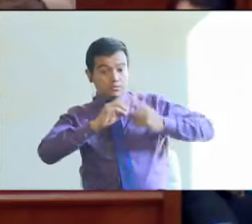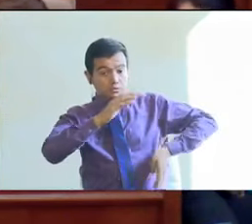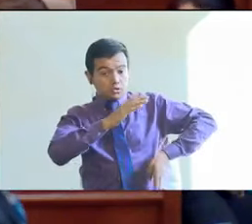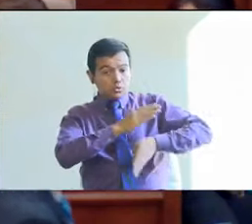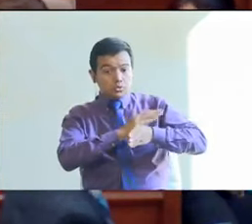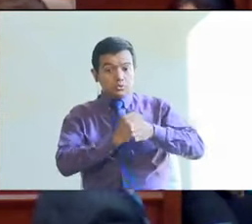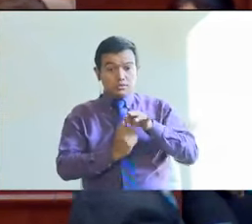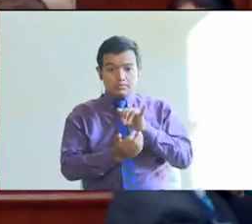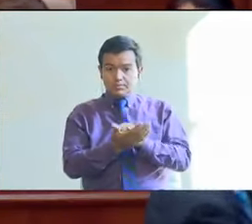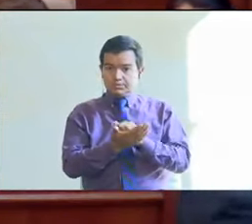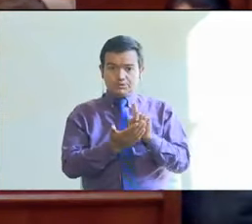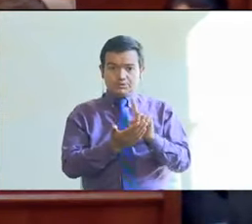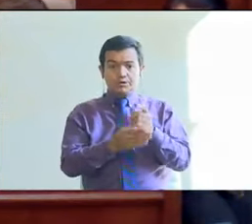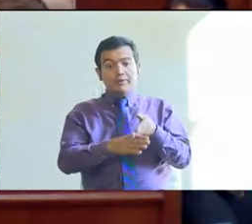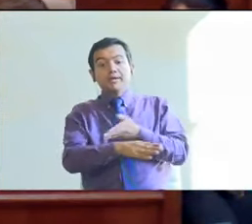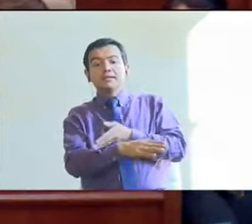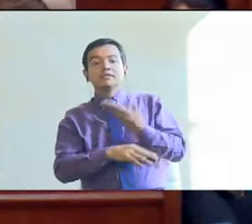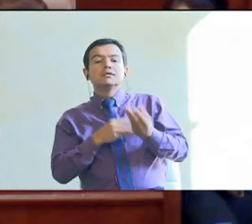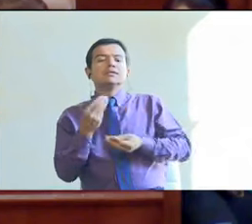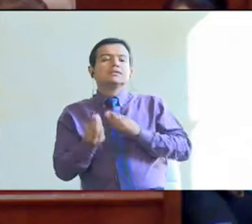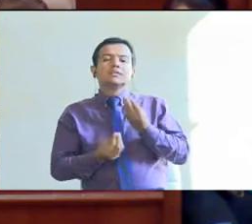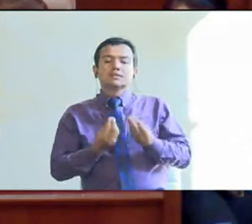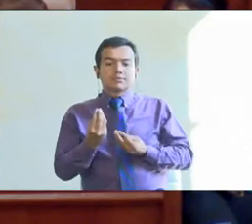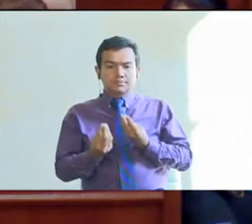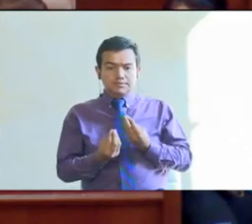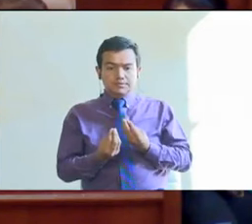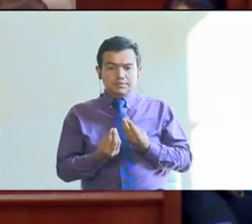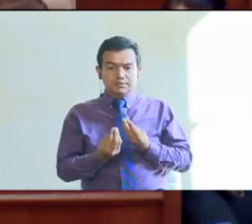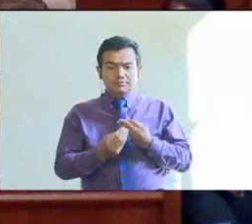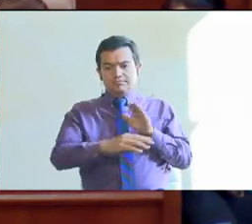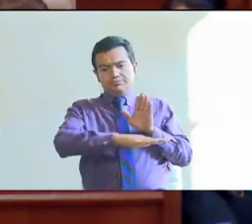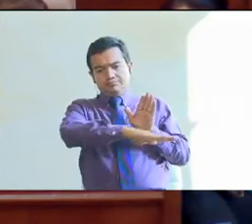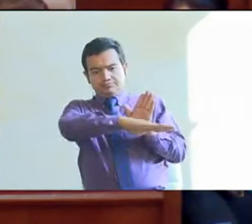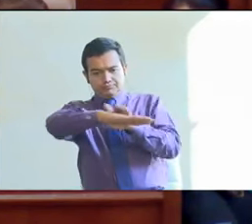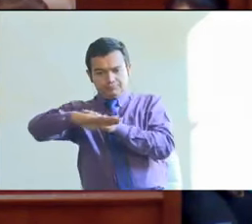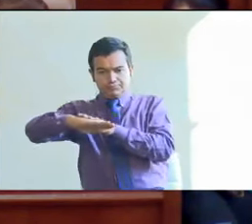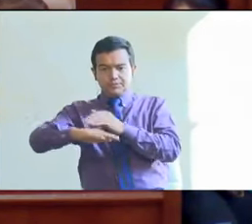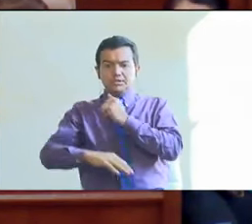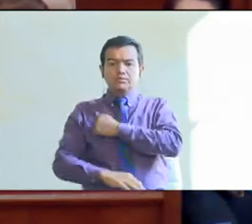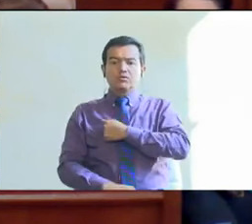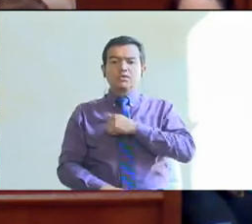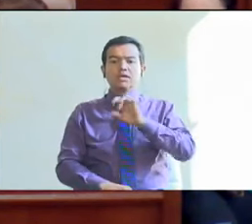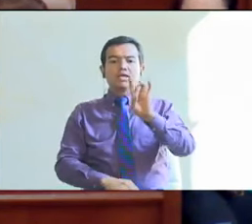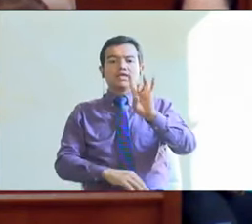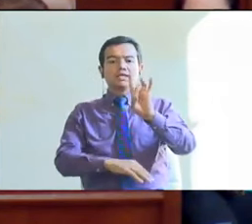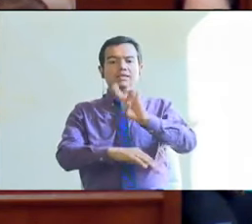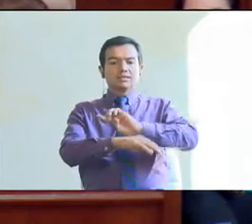el siguiente punto vamos a solicitarles a ustedes 15